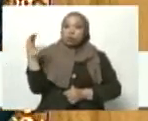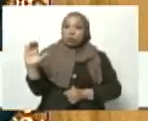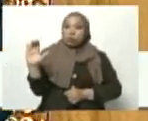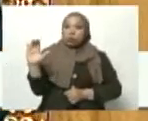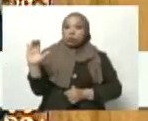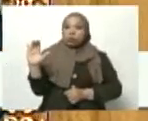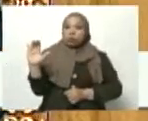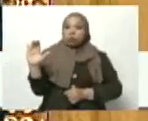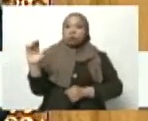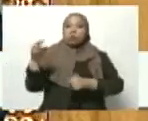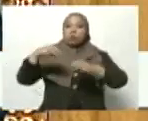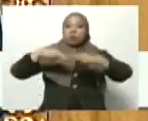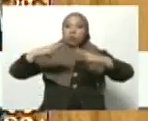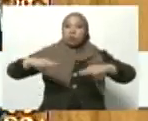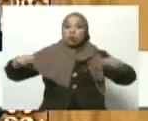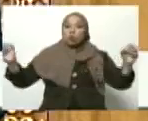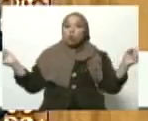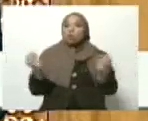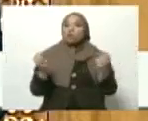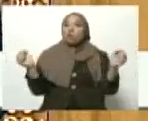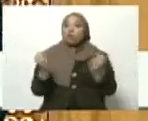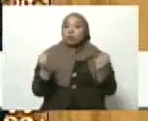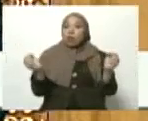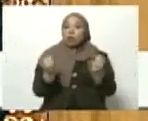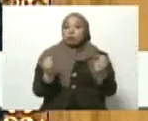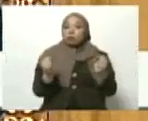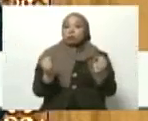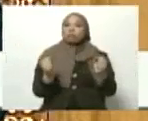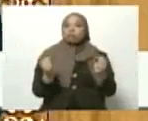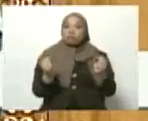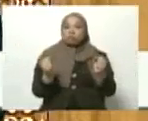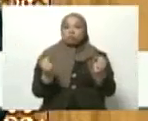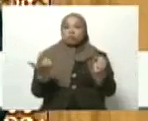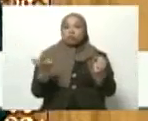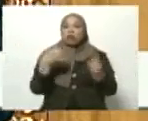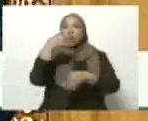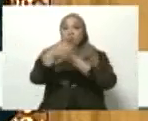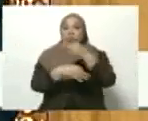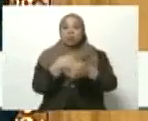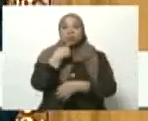distrito metropolitano del departamento del Valle de Aburrá. Ese comandante, Eliezer Camacho